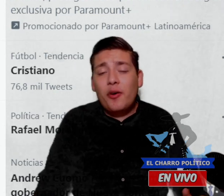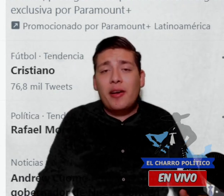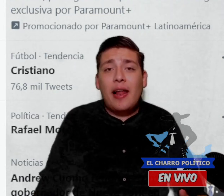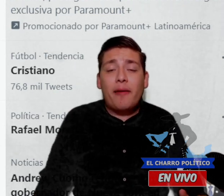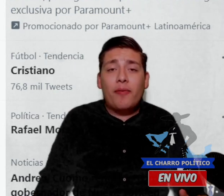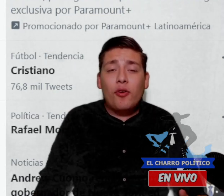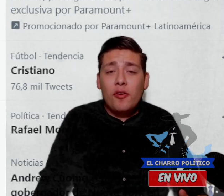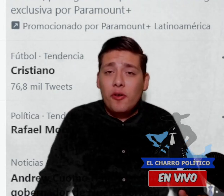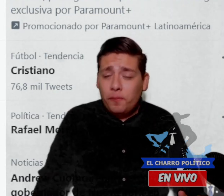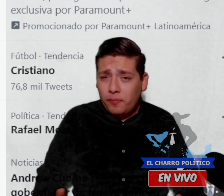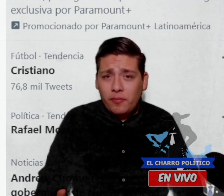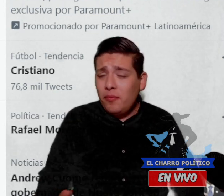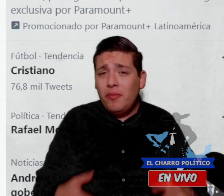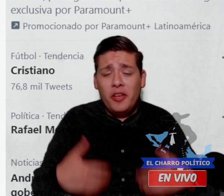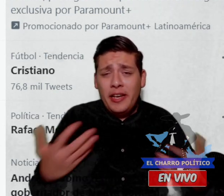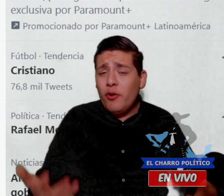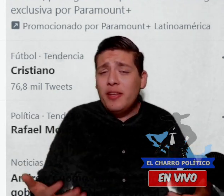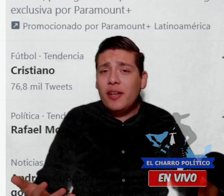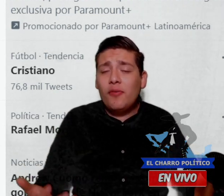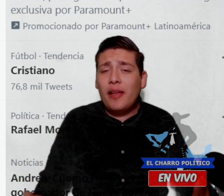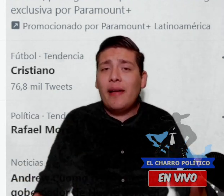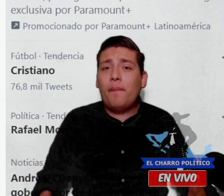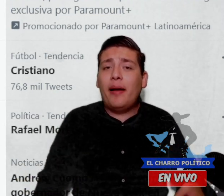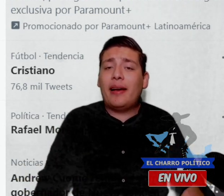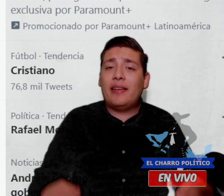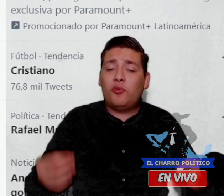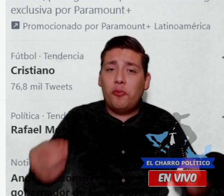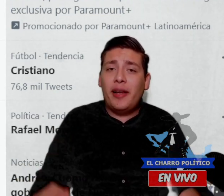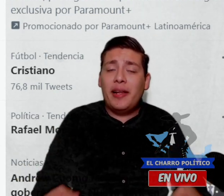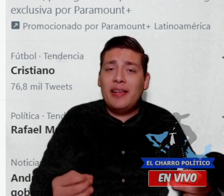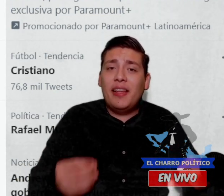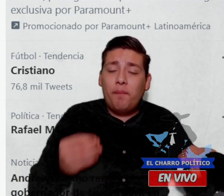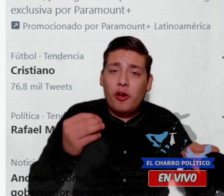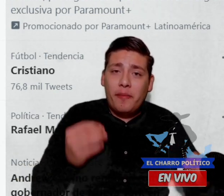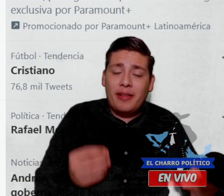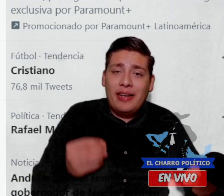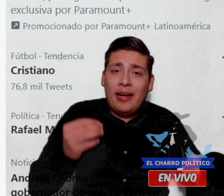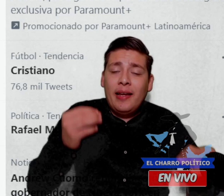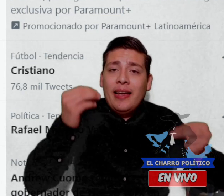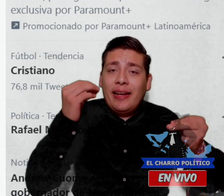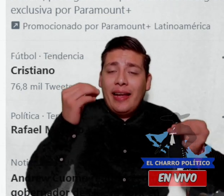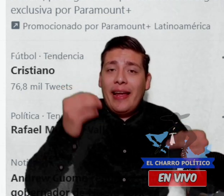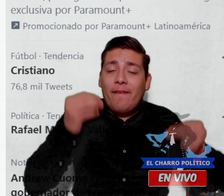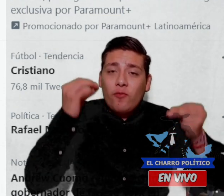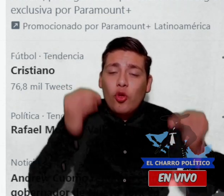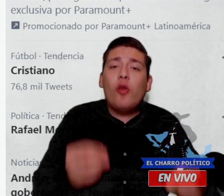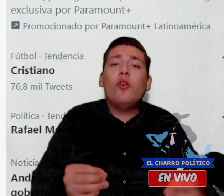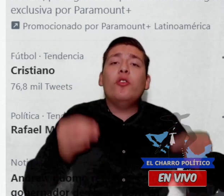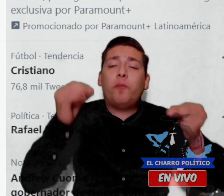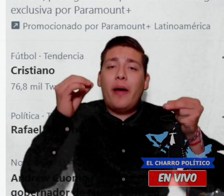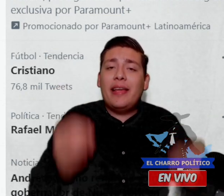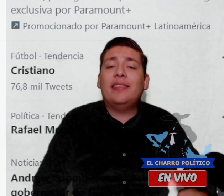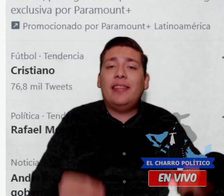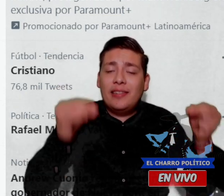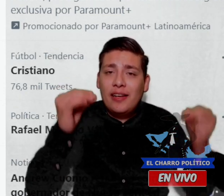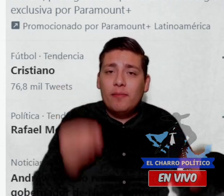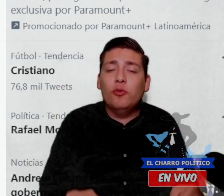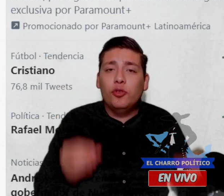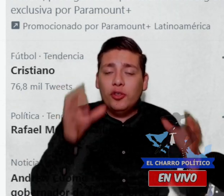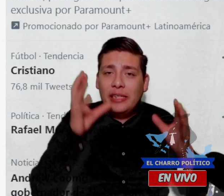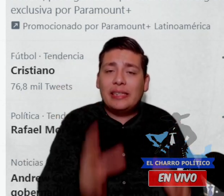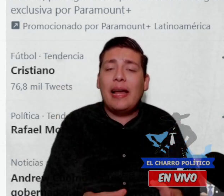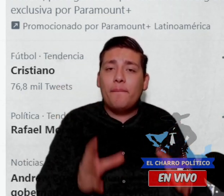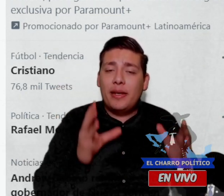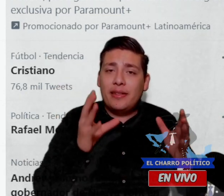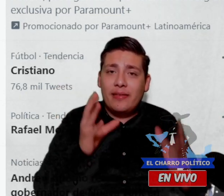lo dejaron en el abandono. Y no hicieron nada para resolver esta problemática que en todos los países del